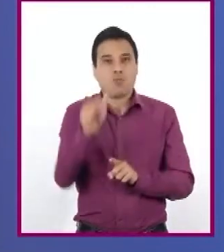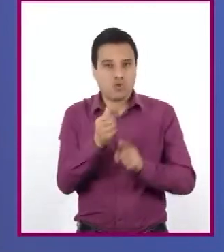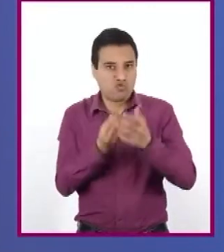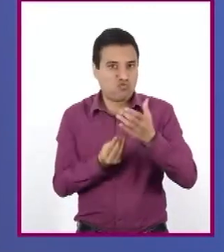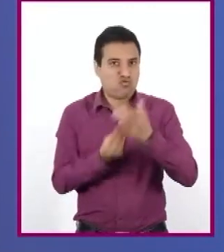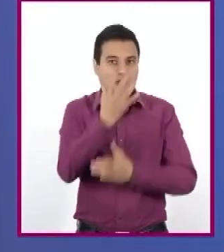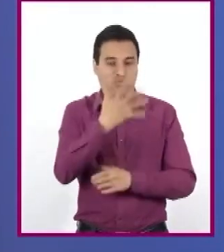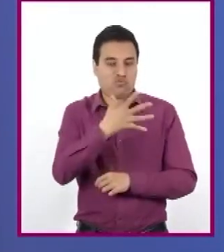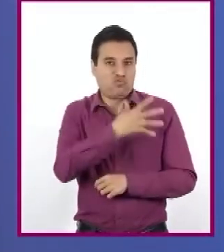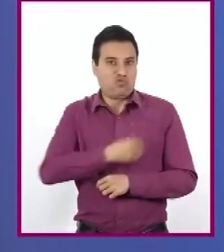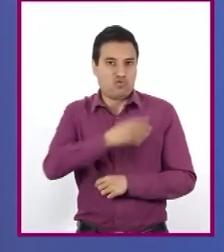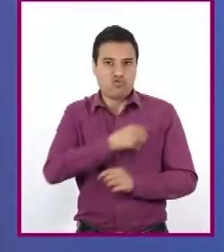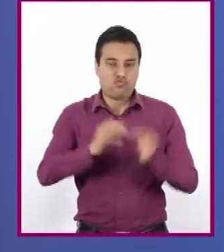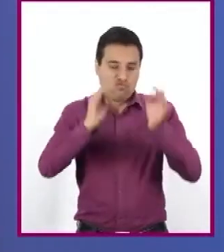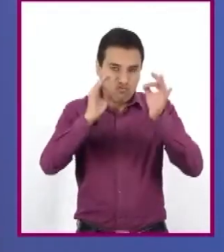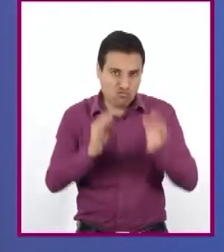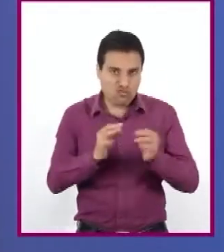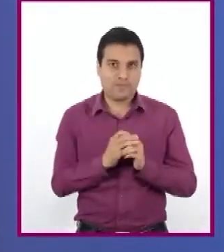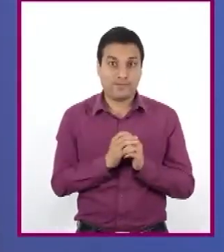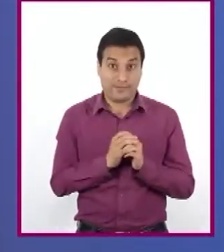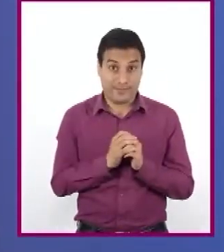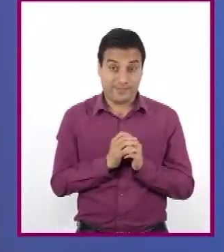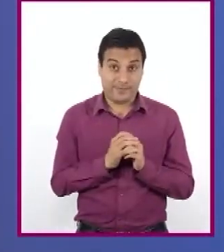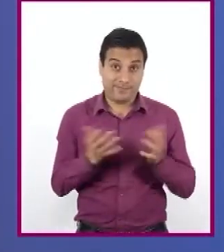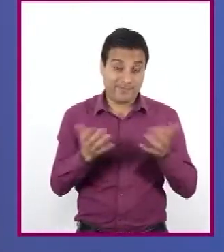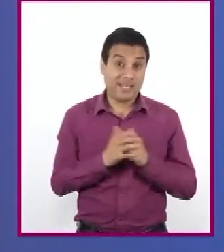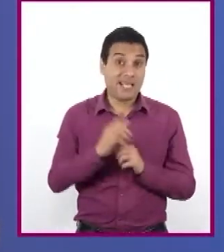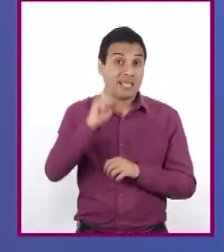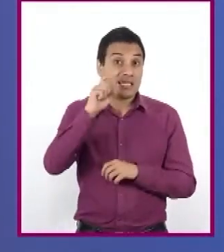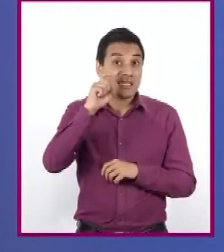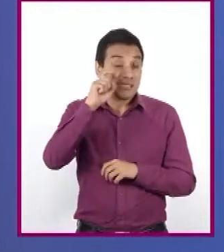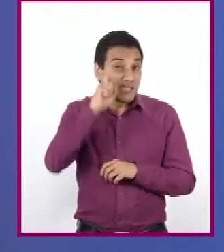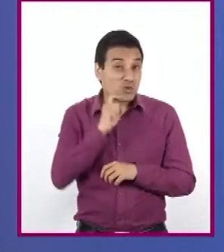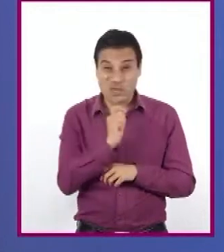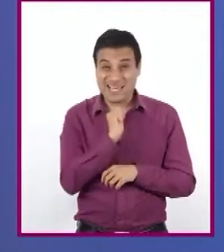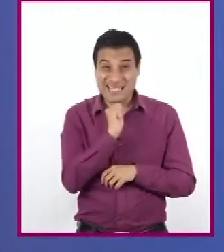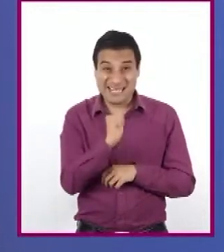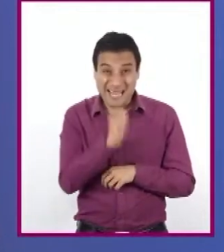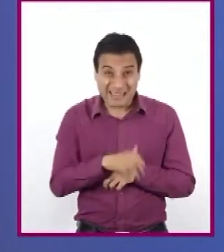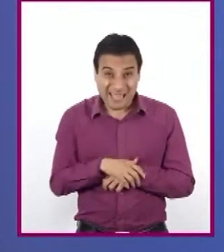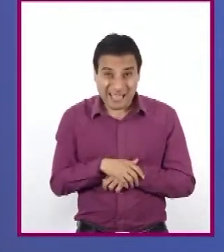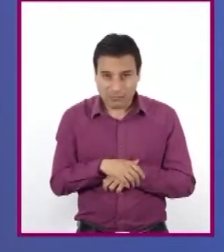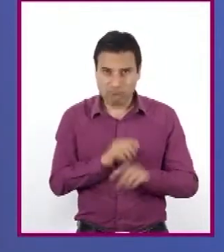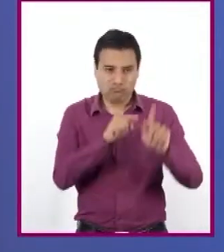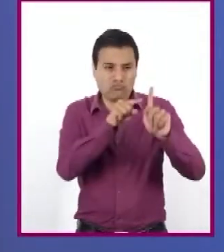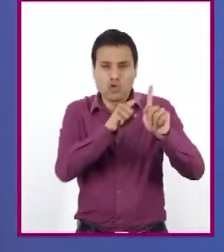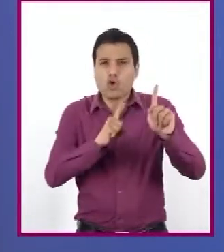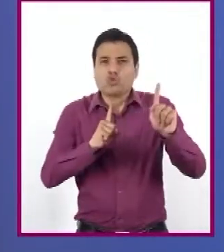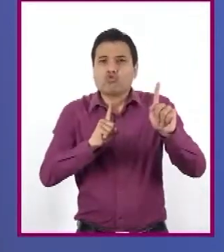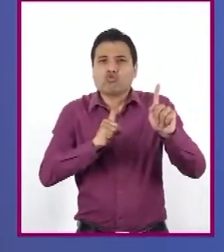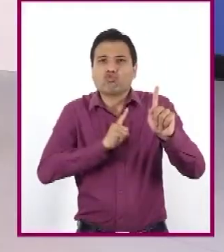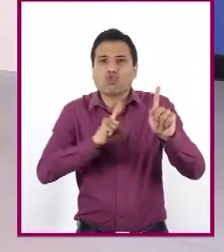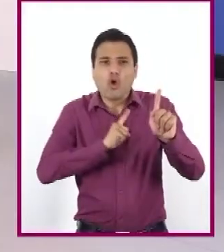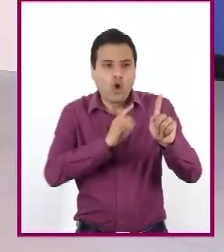único. Y en la reproducción asexual, un solo organismo da origen a otro totalmente idéntico